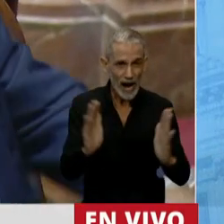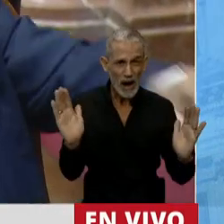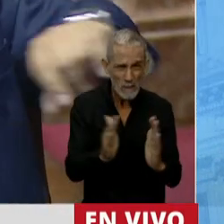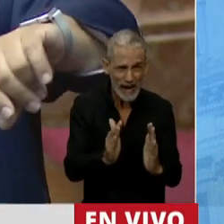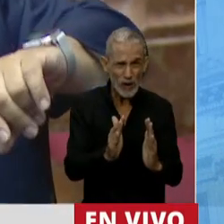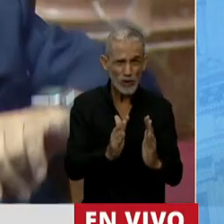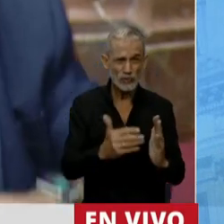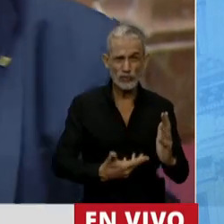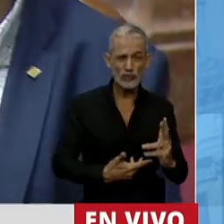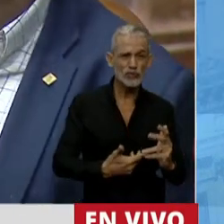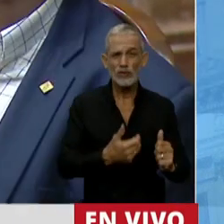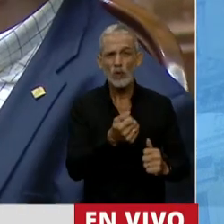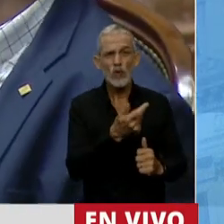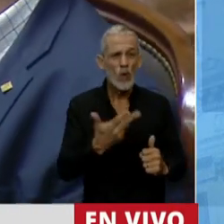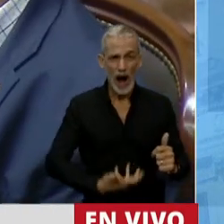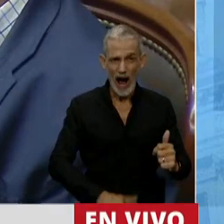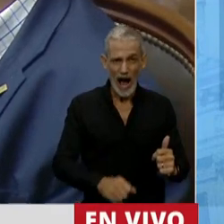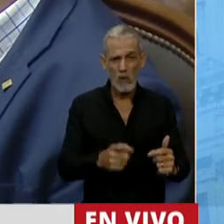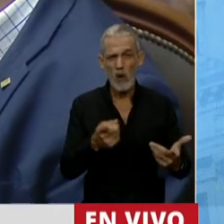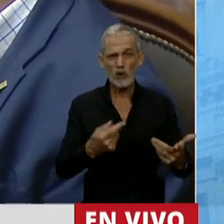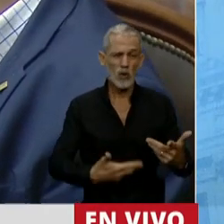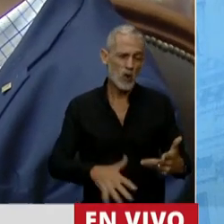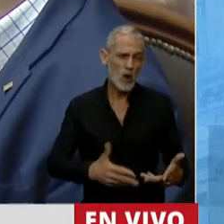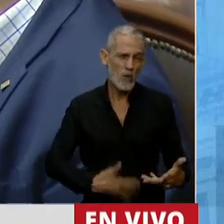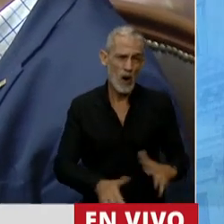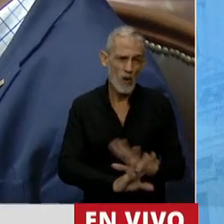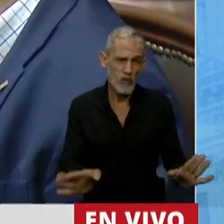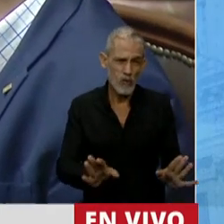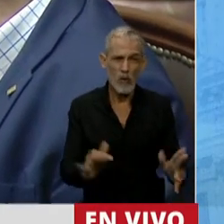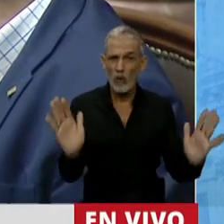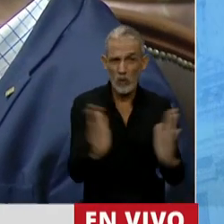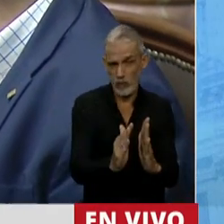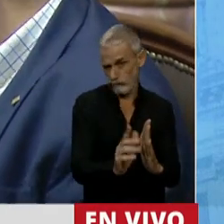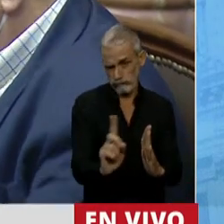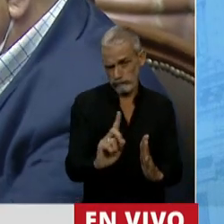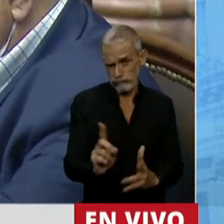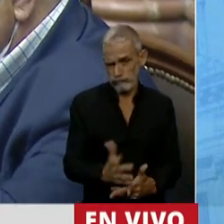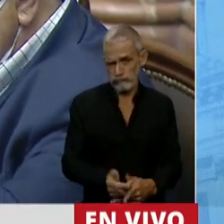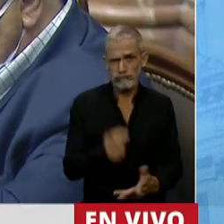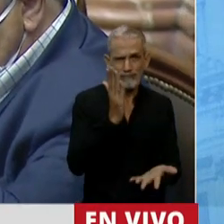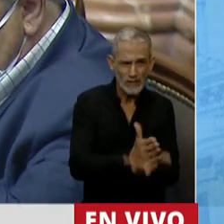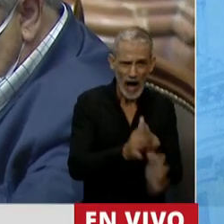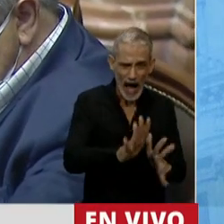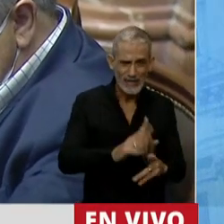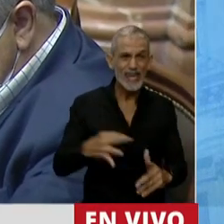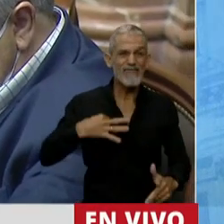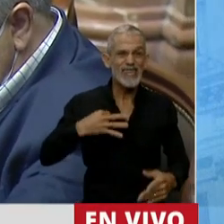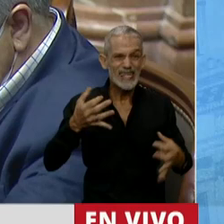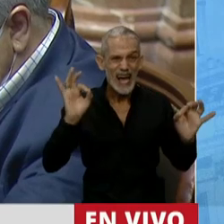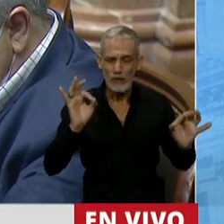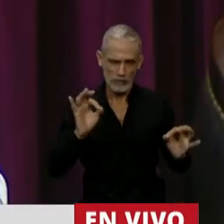ni disminuyó el número de casos de interrupciones de embarazos. No salvó ninguna vida.